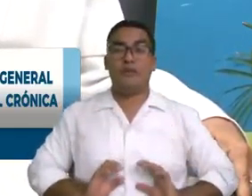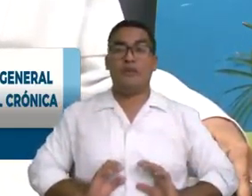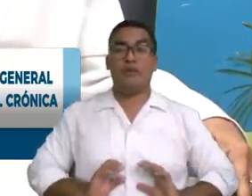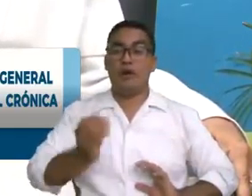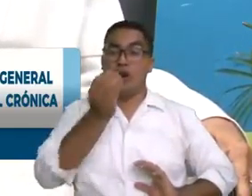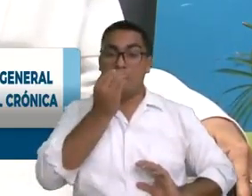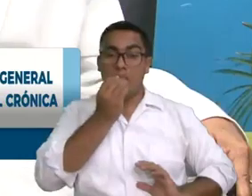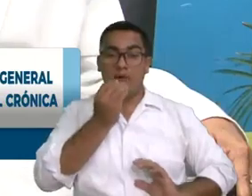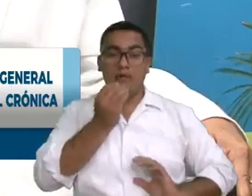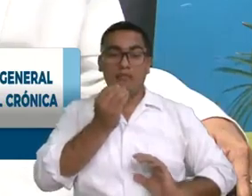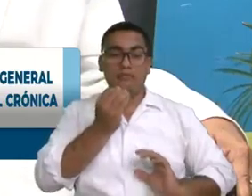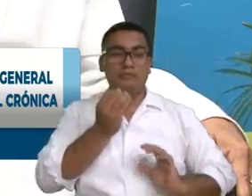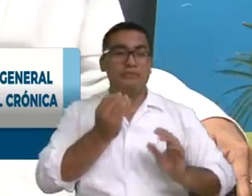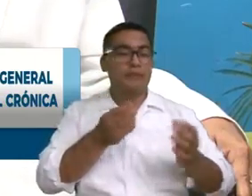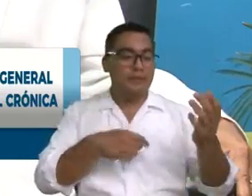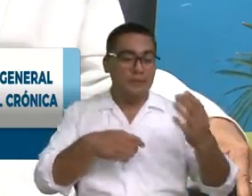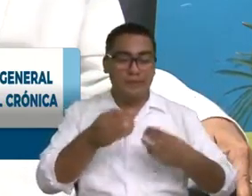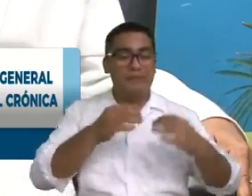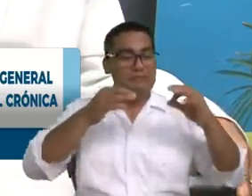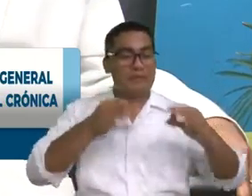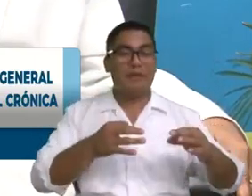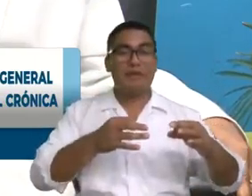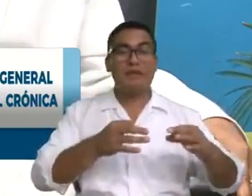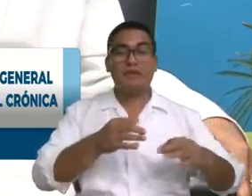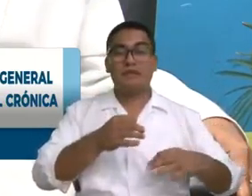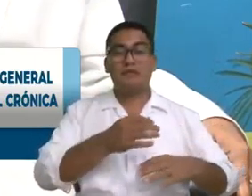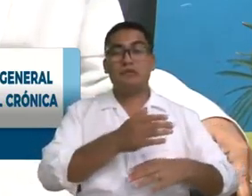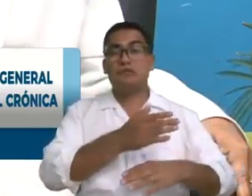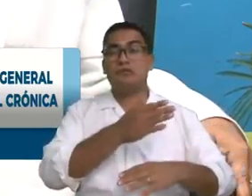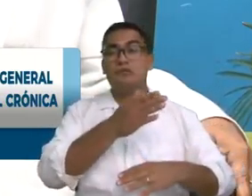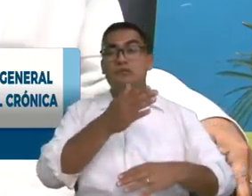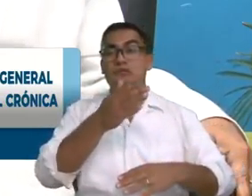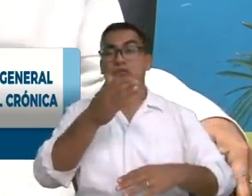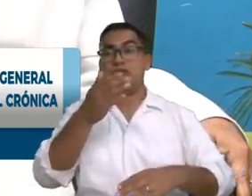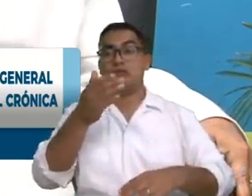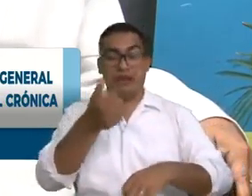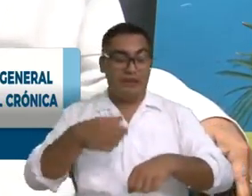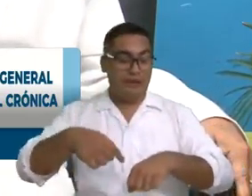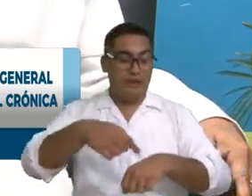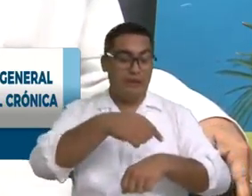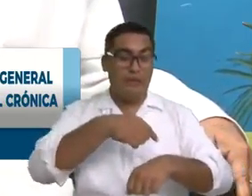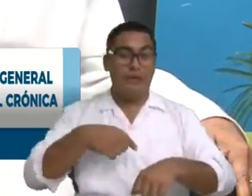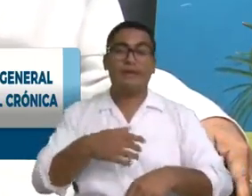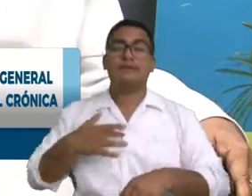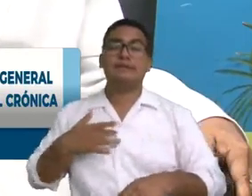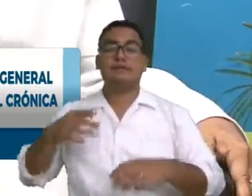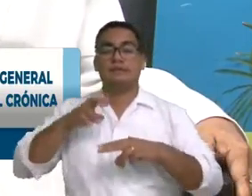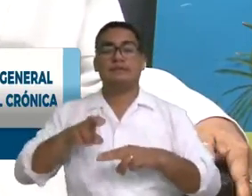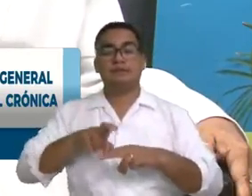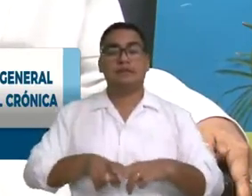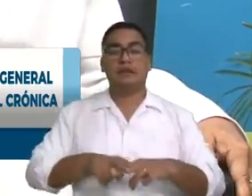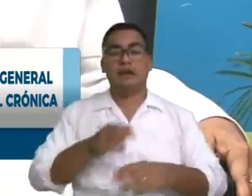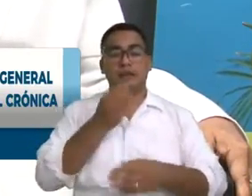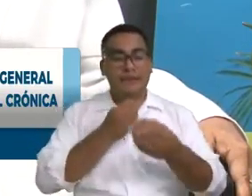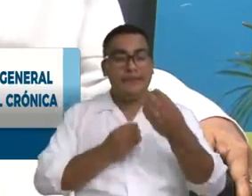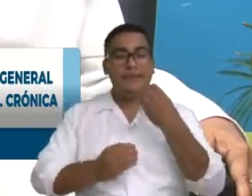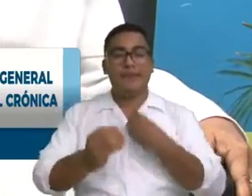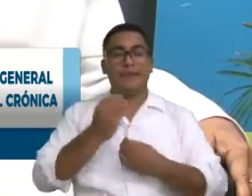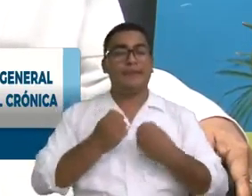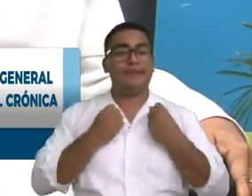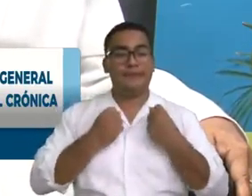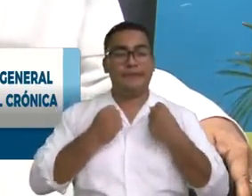horas después, depende de la actividad que haga, necesita sentarse a reponer todas las